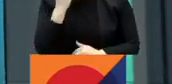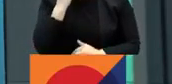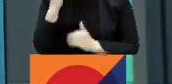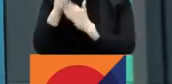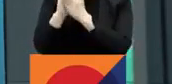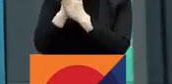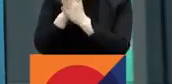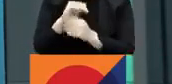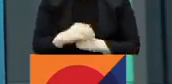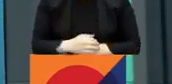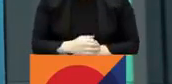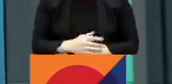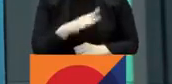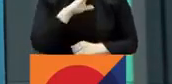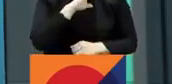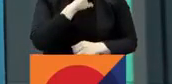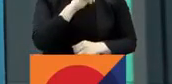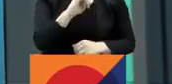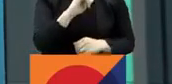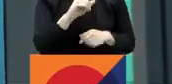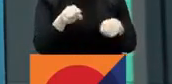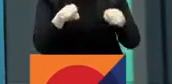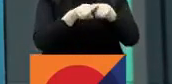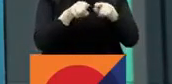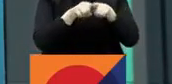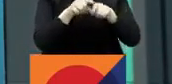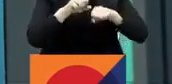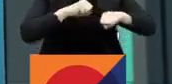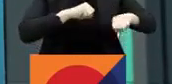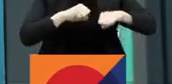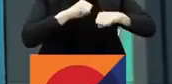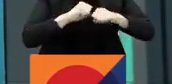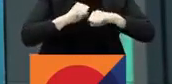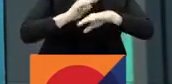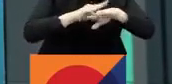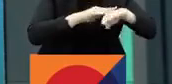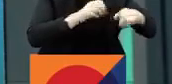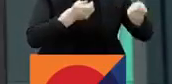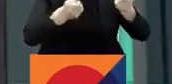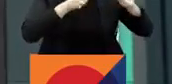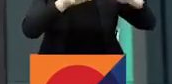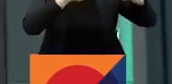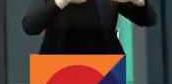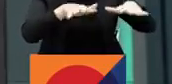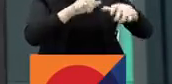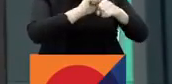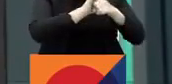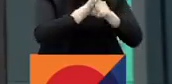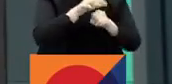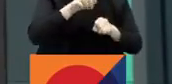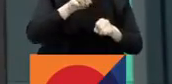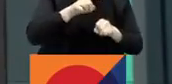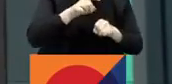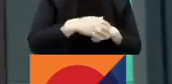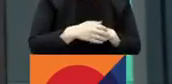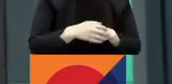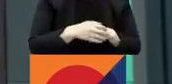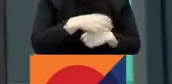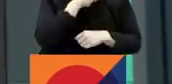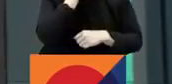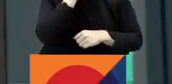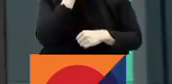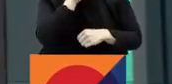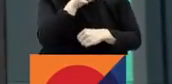en Cali también se hacen esfuerzos para contener el tercer pico de contagios. A esta hora ya cumplen 6 horas